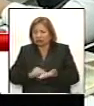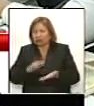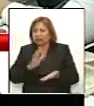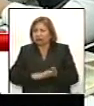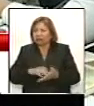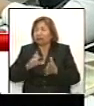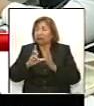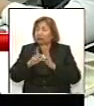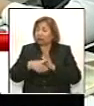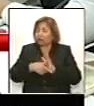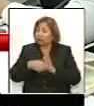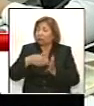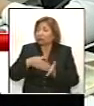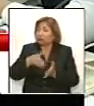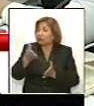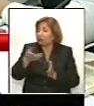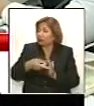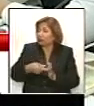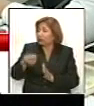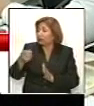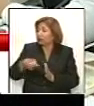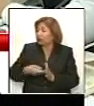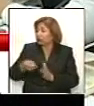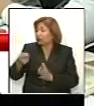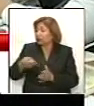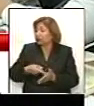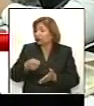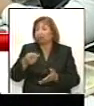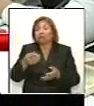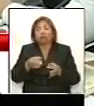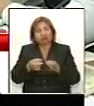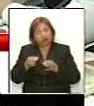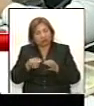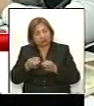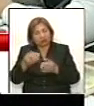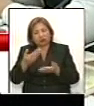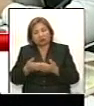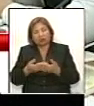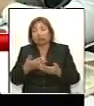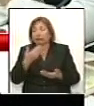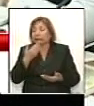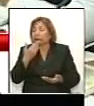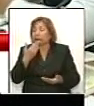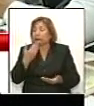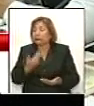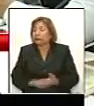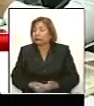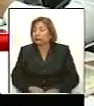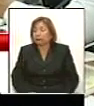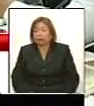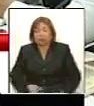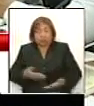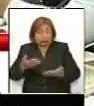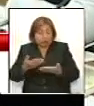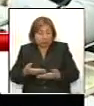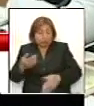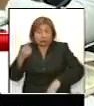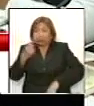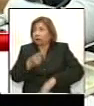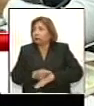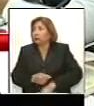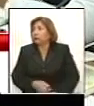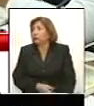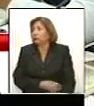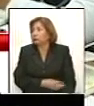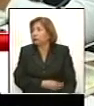viabilizada, transcrita, y seguramente que en ese momento le van a indicar, ¿no? O sea, alguien llega a mí, yo le voy a recibir la denuncia, sin embargo,